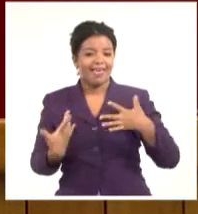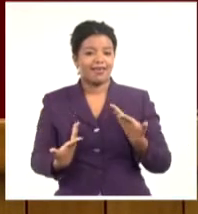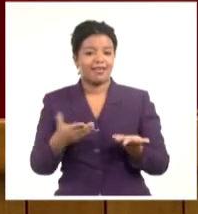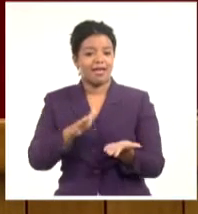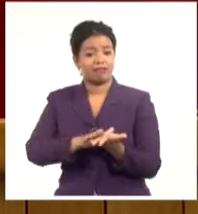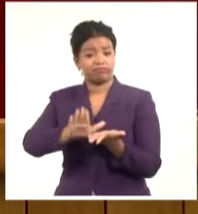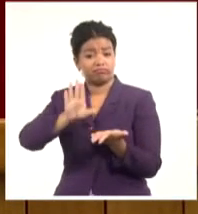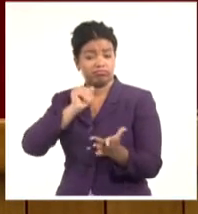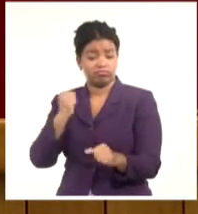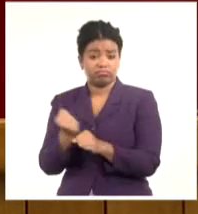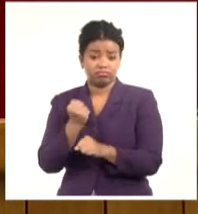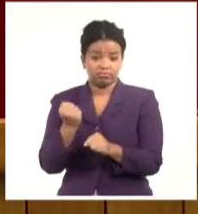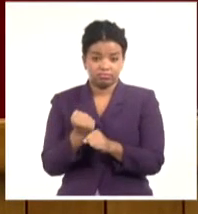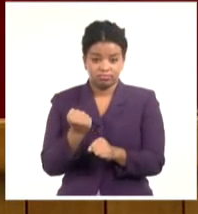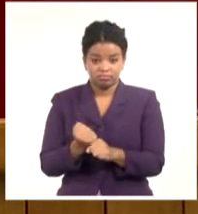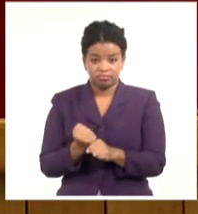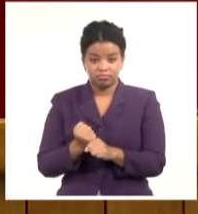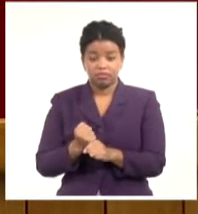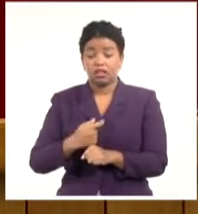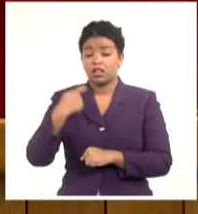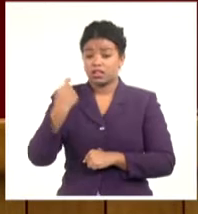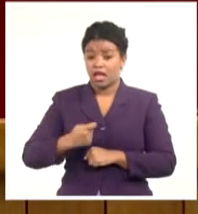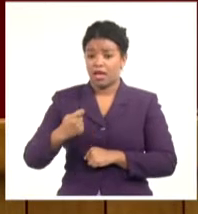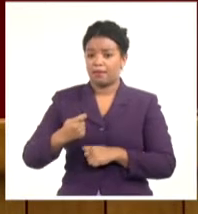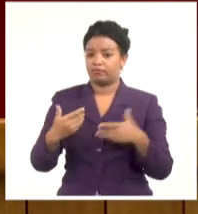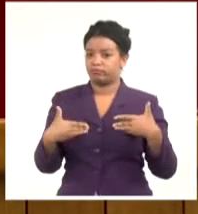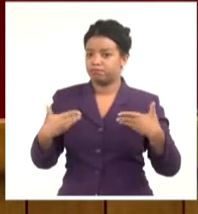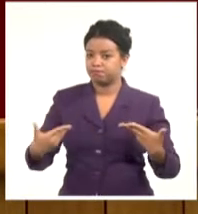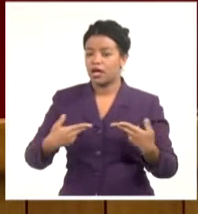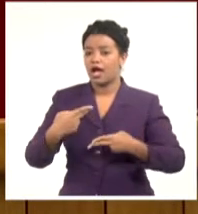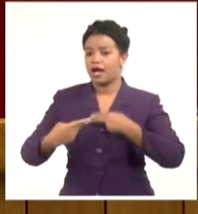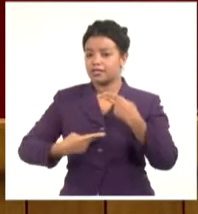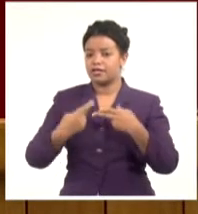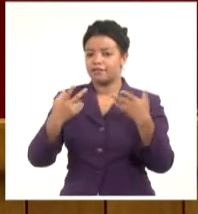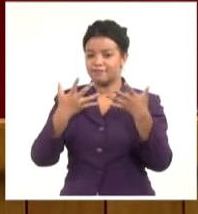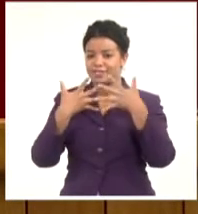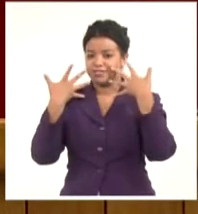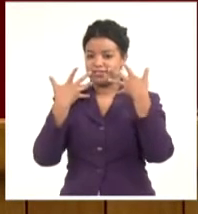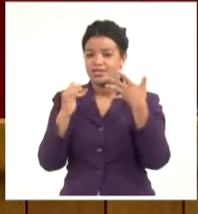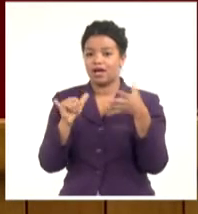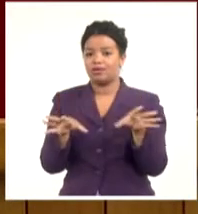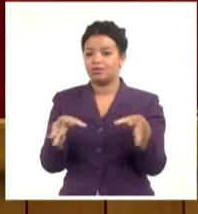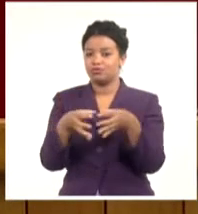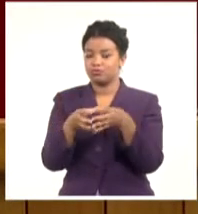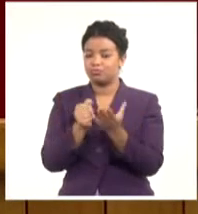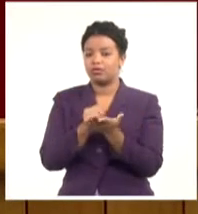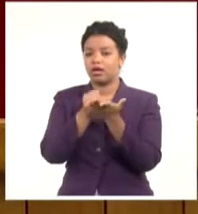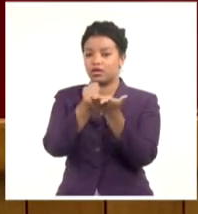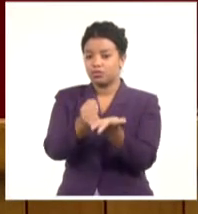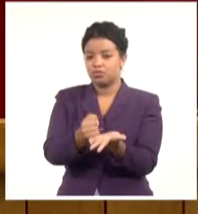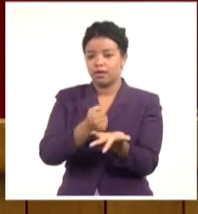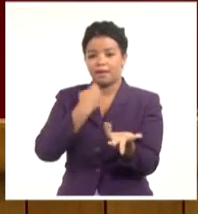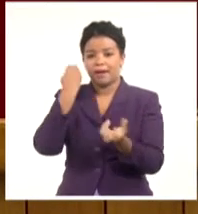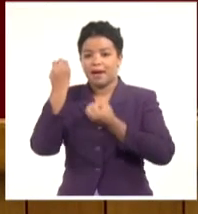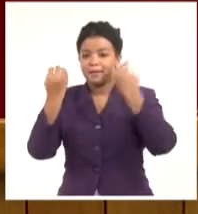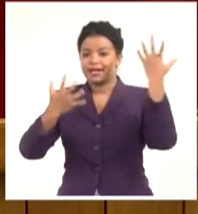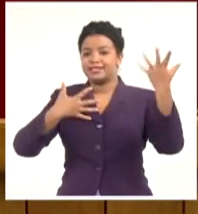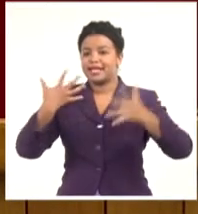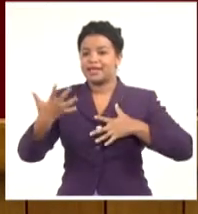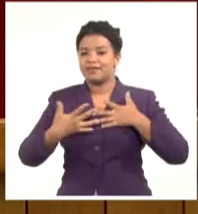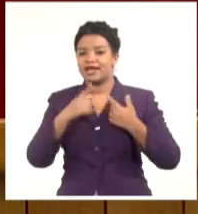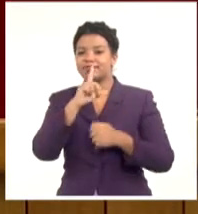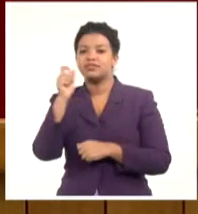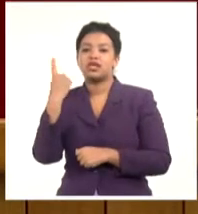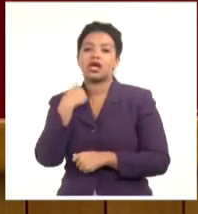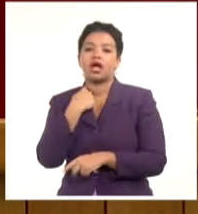compromiso, ser y hacer por la felicidad propia y el bienestar colectivo, crear y celebrar 100 años